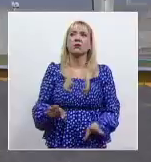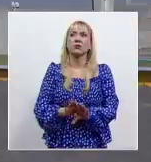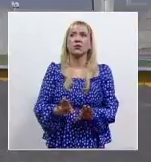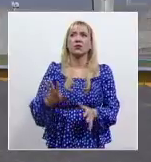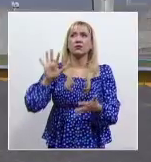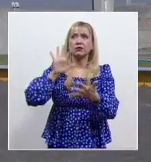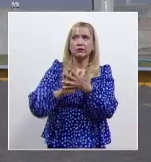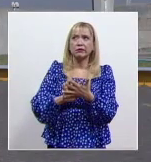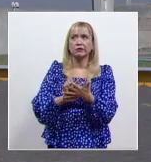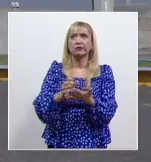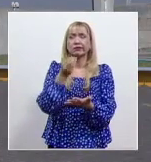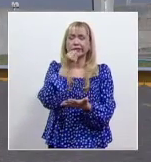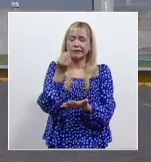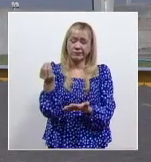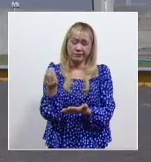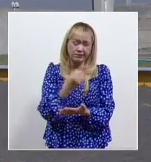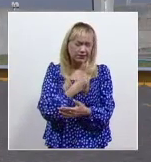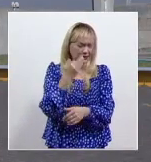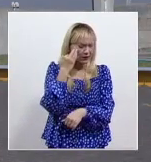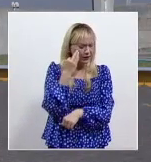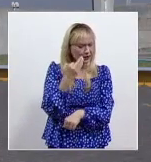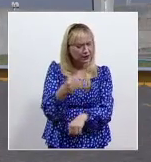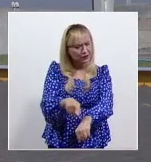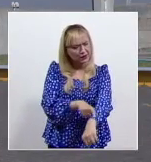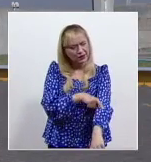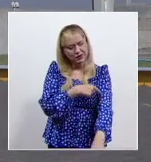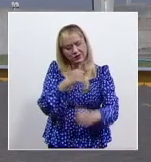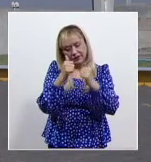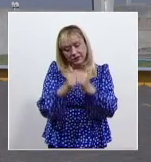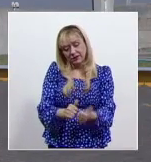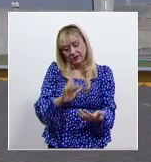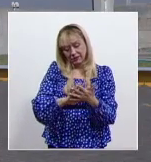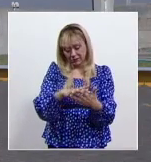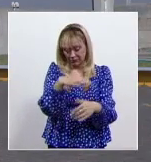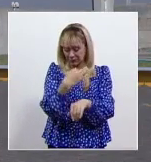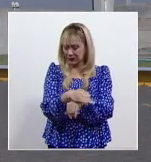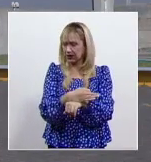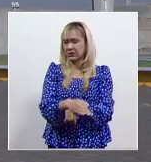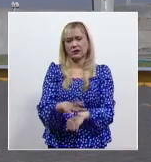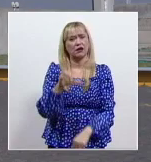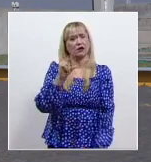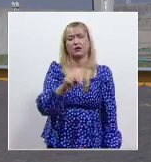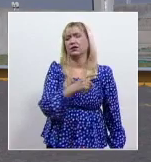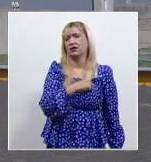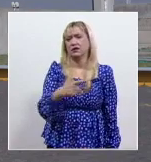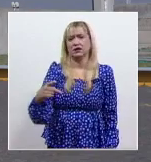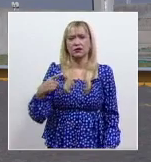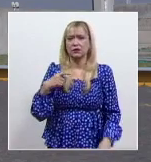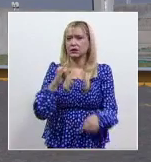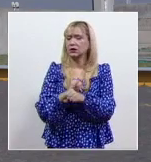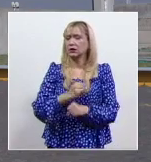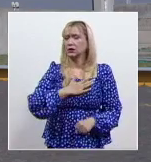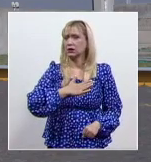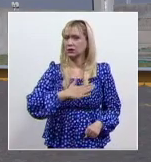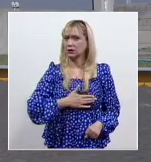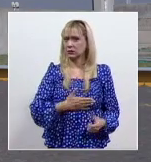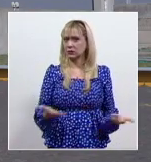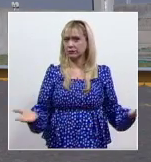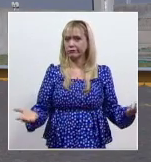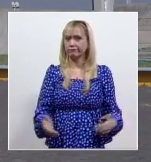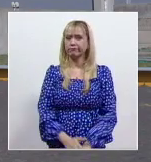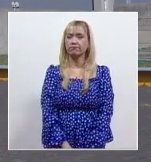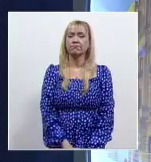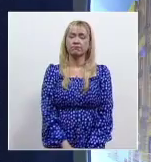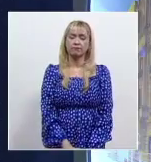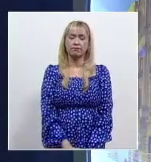penales injustificadamente largos en prisión preventiva. Para el canal del Poder Judicial de la Federación, Marta